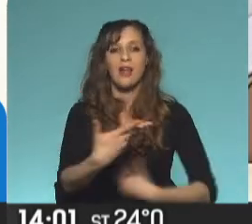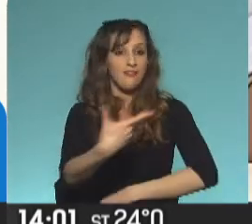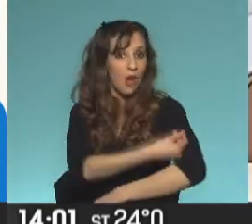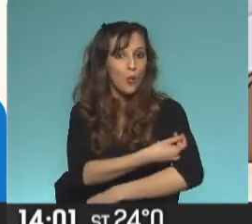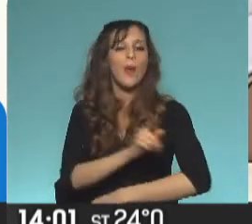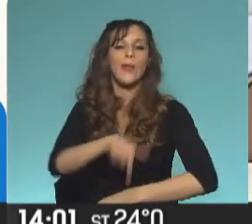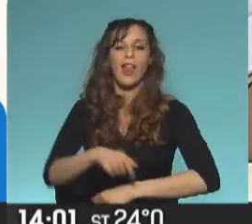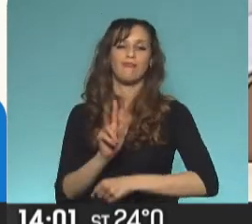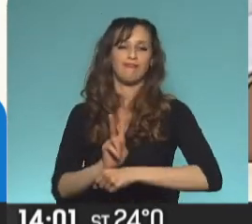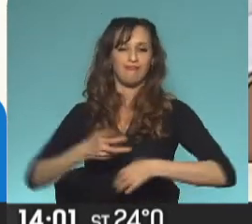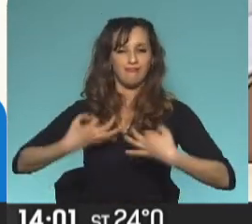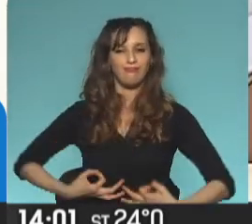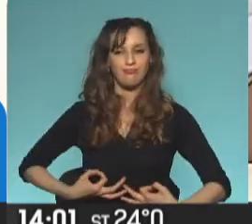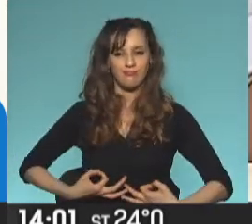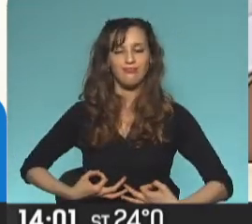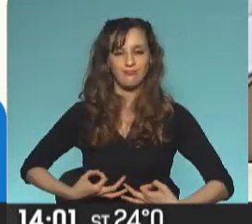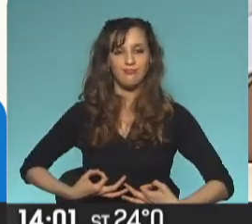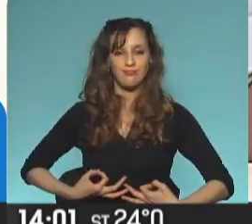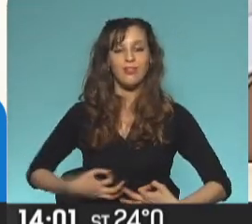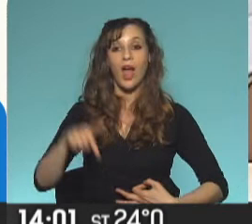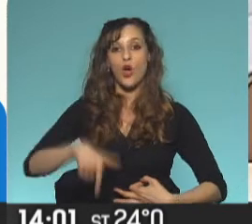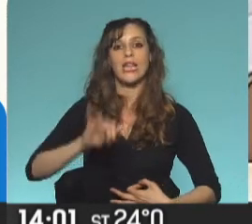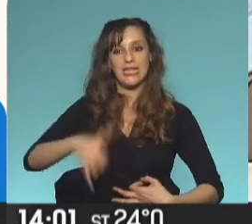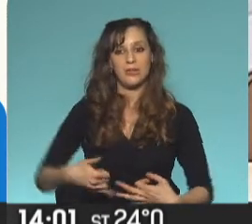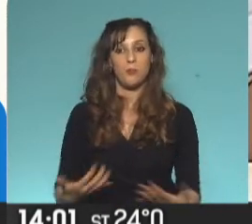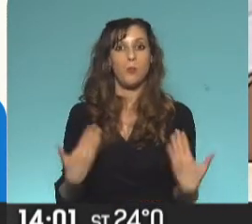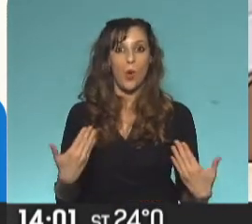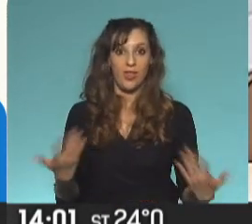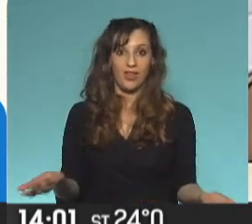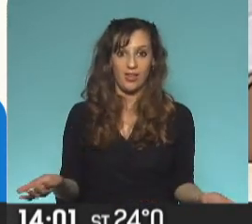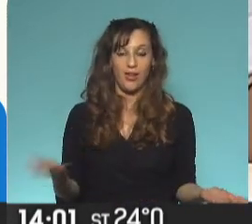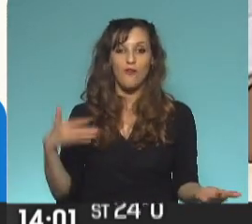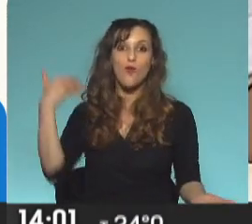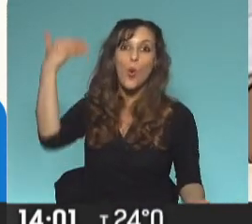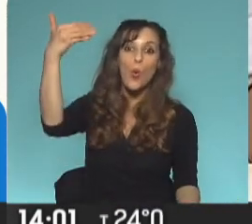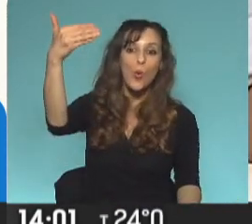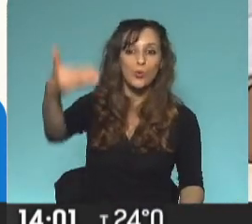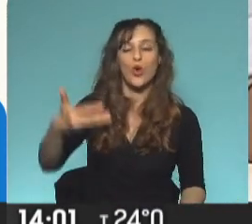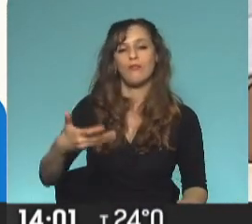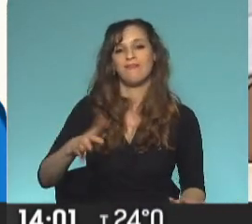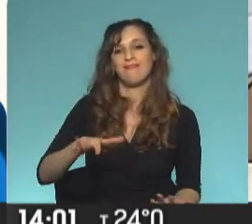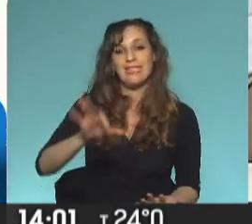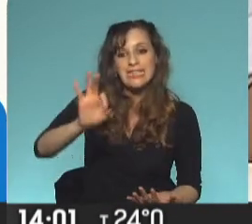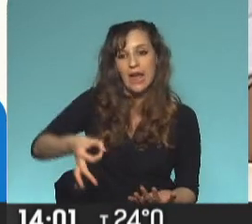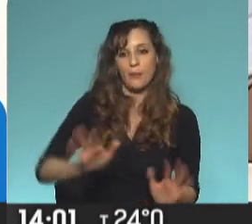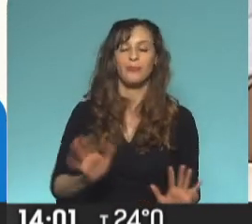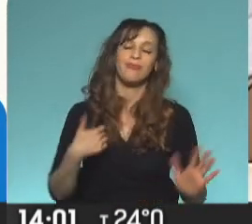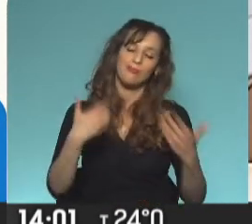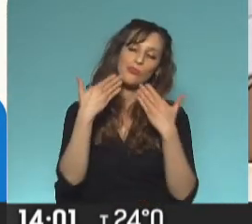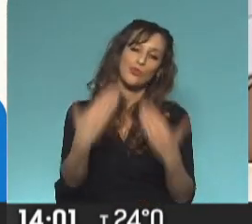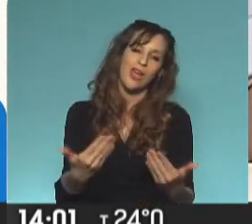ciencia que realmente nos permite ahora si está avizorando el final de la pandemia así que bueno muchísimas gracias